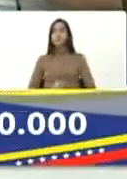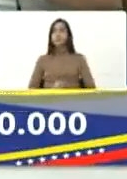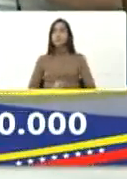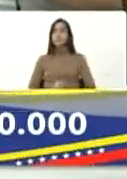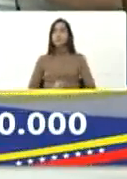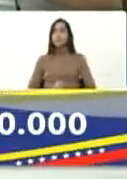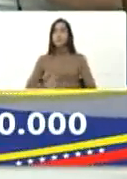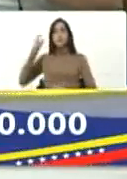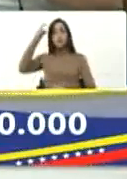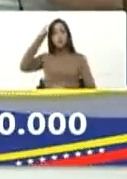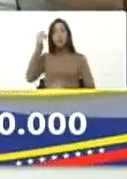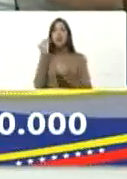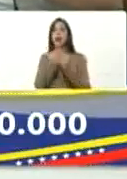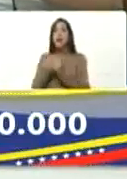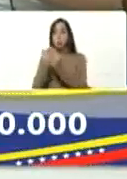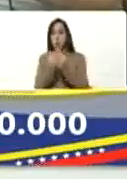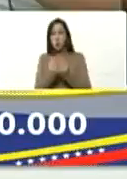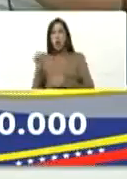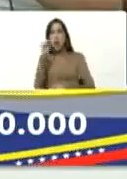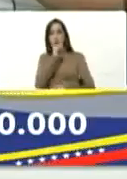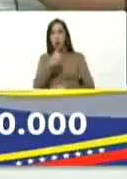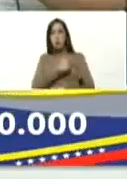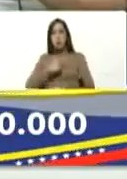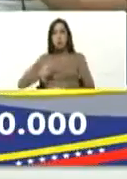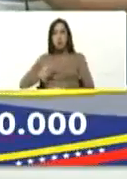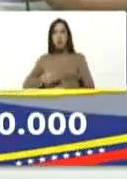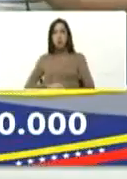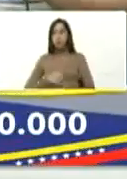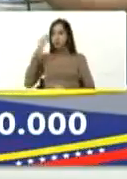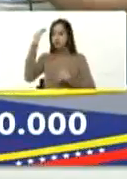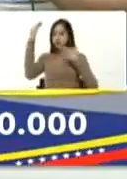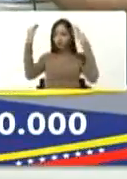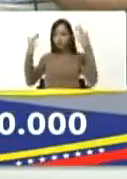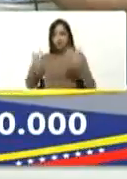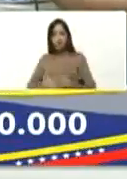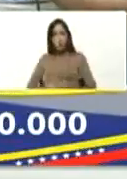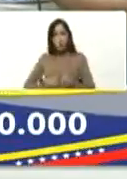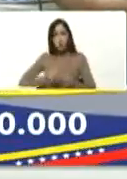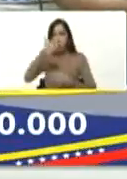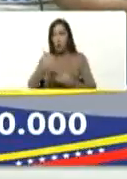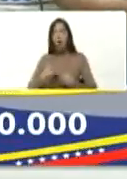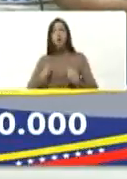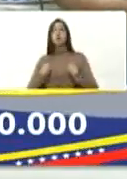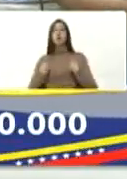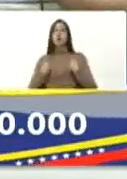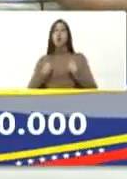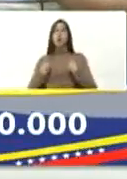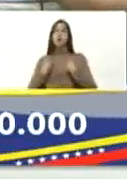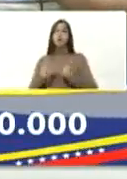Un día poder estudiar canto, presidente. En eso estamos, en esos proyectos de vida.